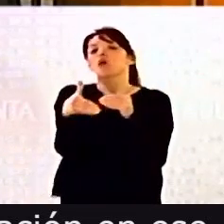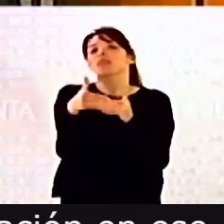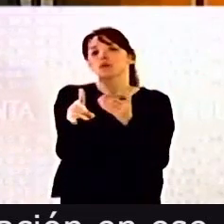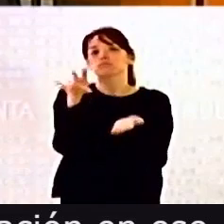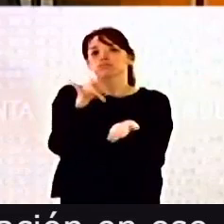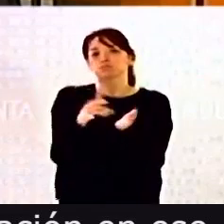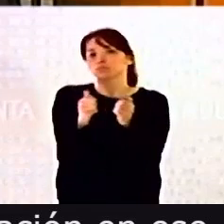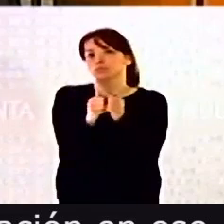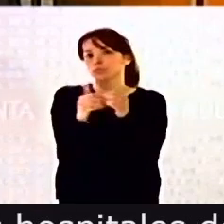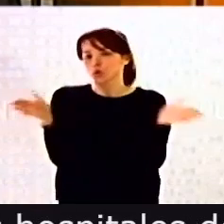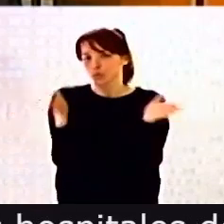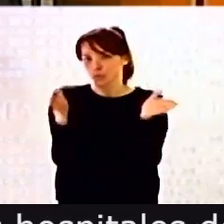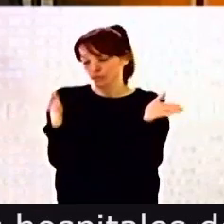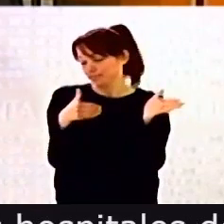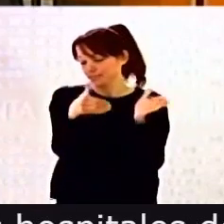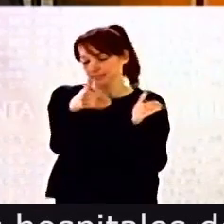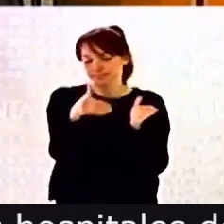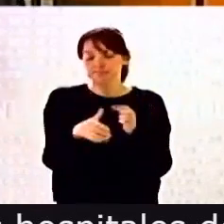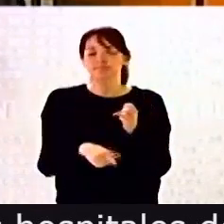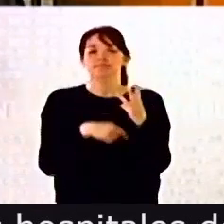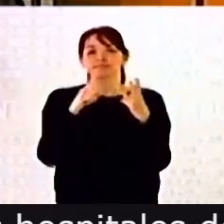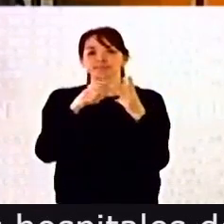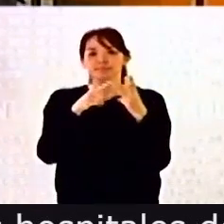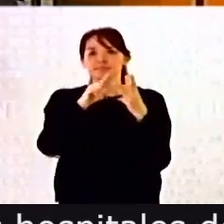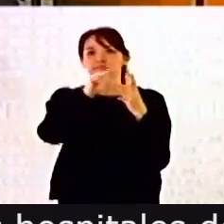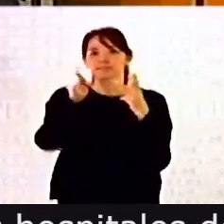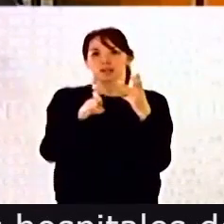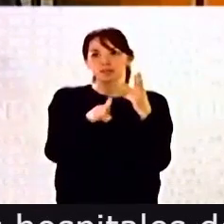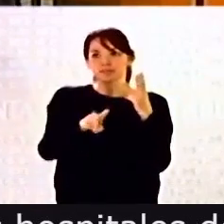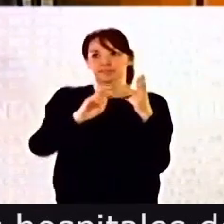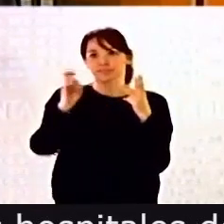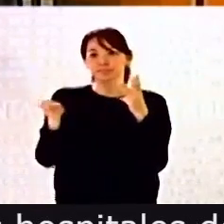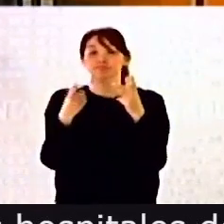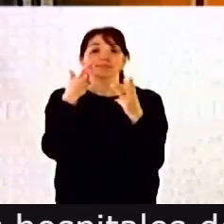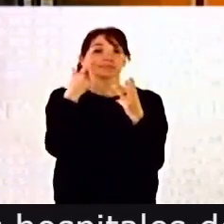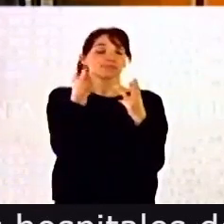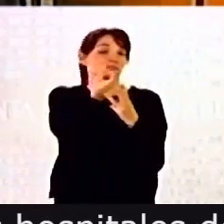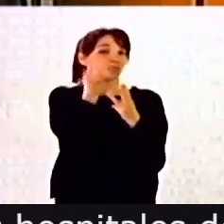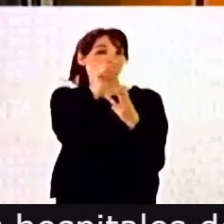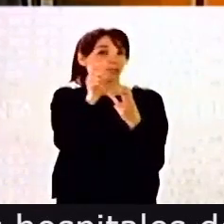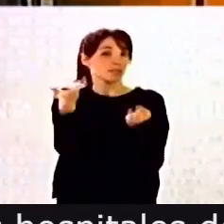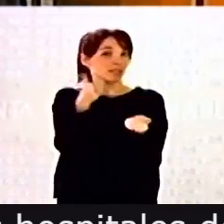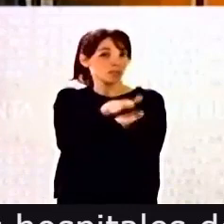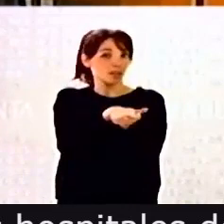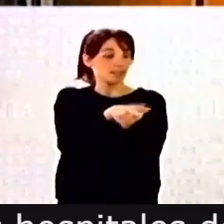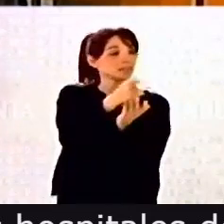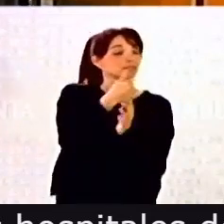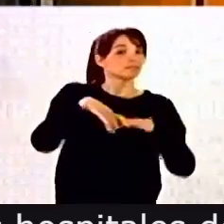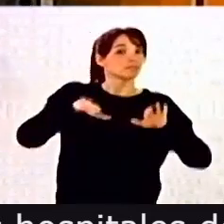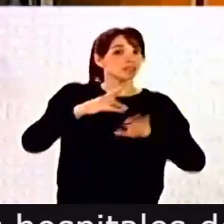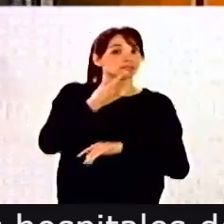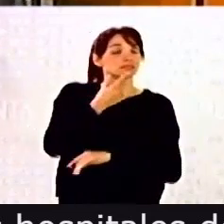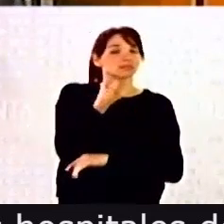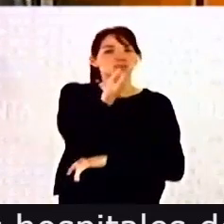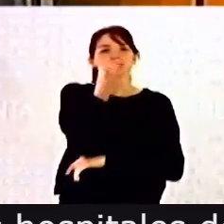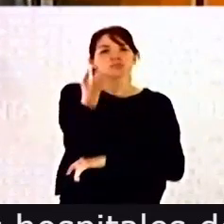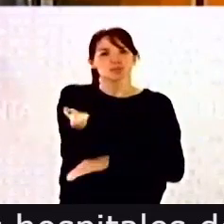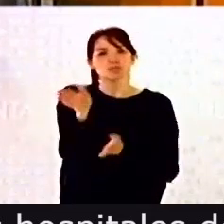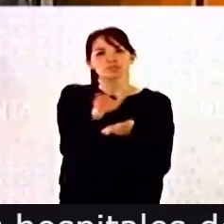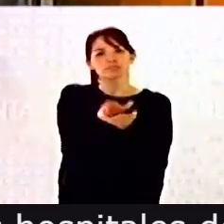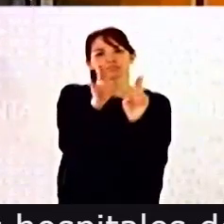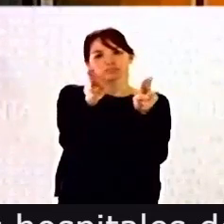a empezar con la misma. En cuanto a los fallecidos, aunque ha señalado el número, sobre todo en